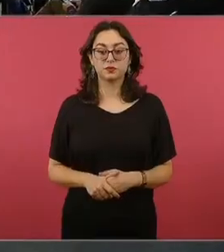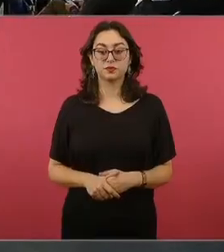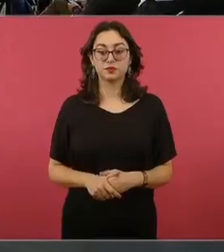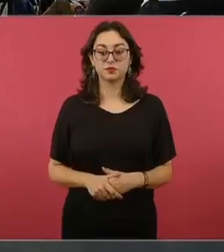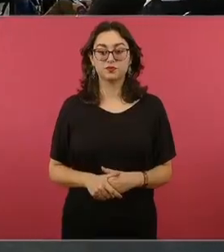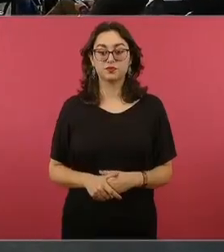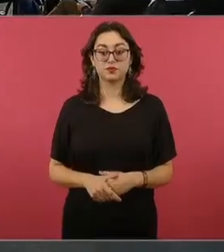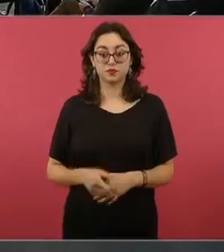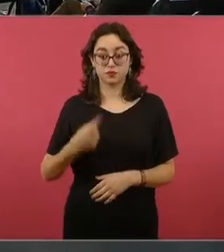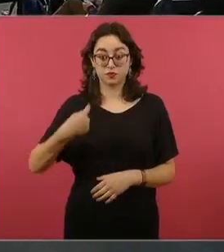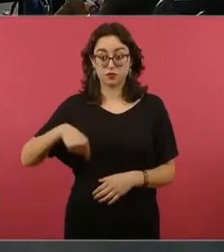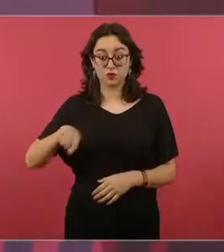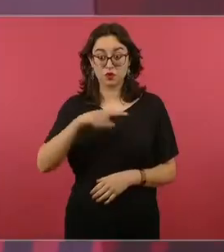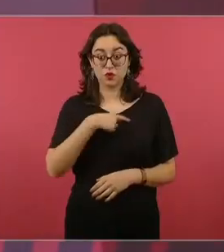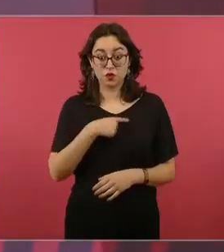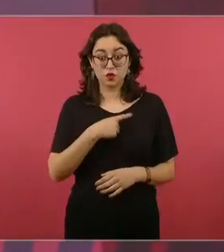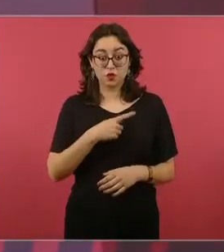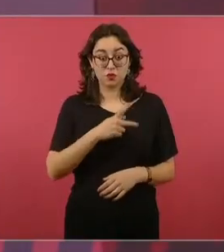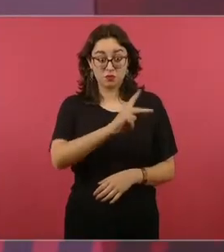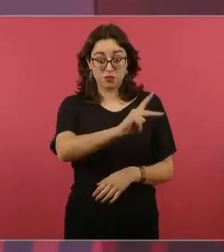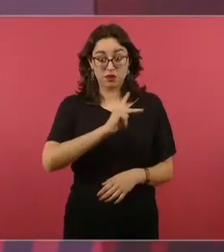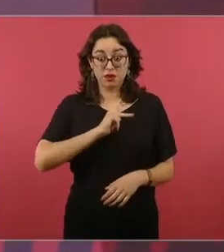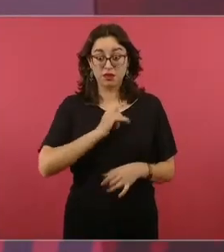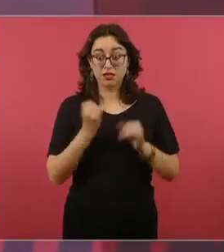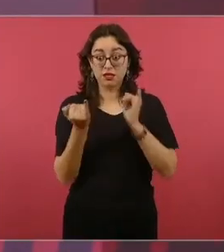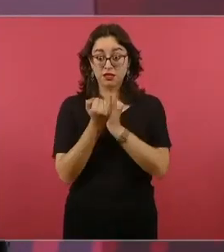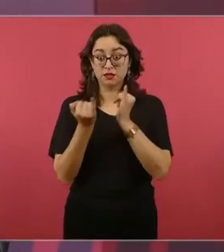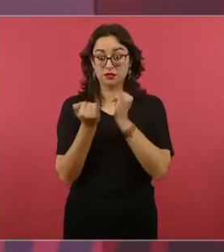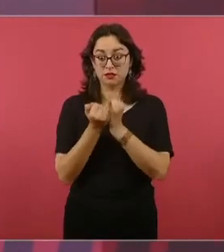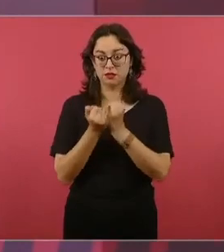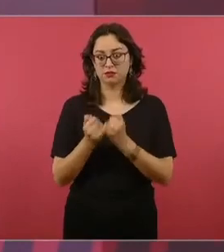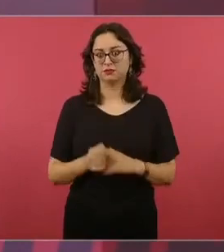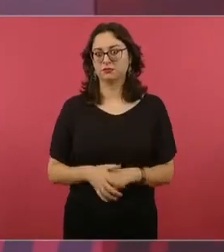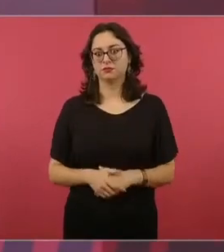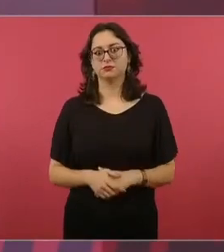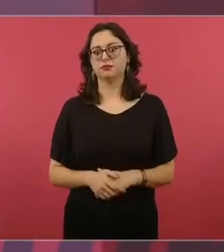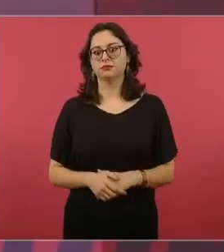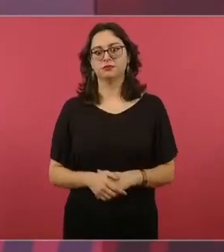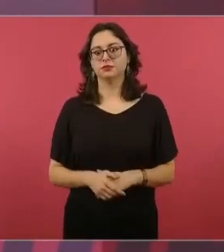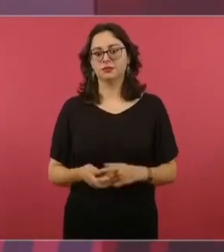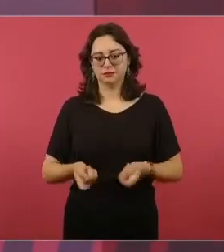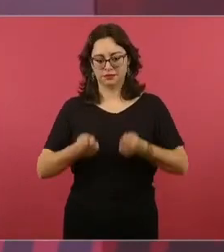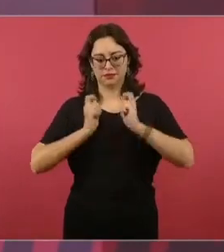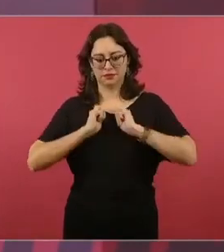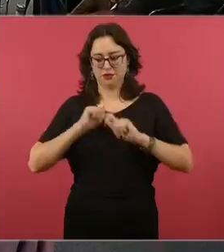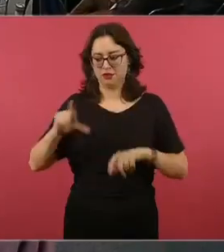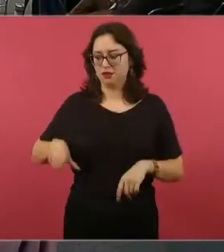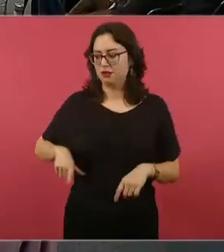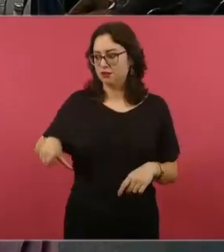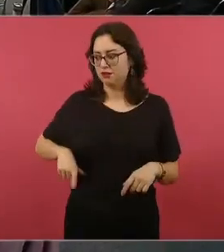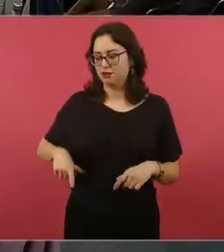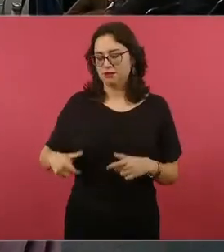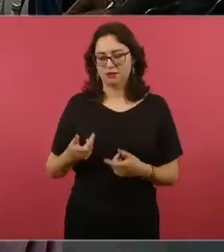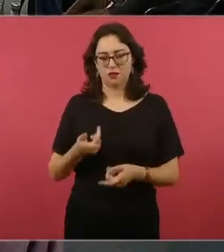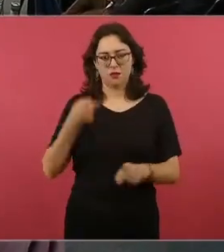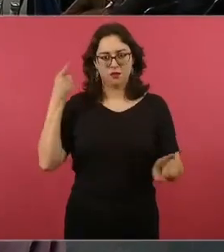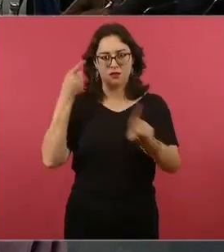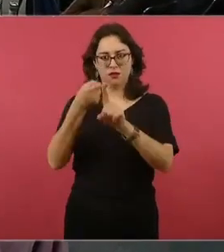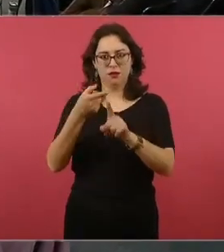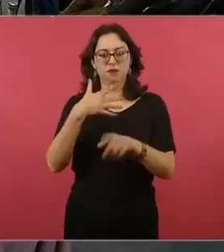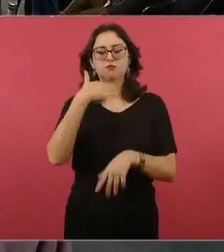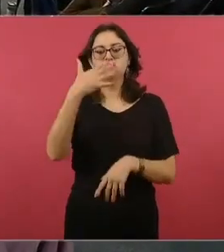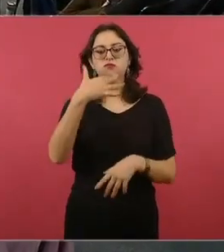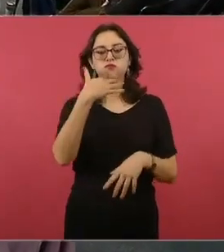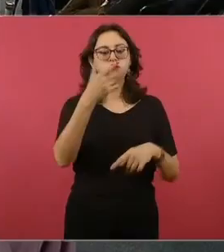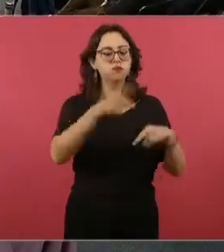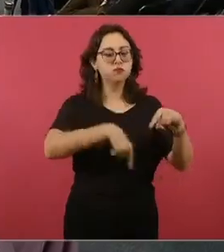a hacer lo mismo si llegamos para limpiar de corrupción. Y